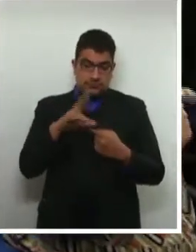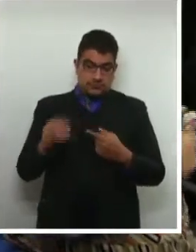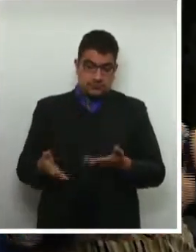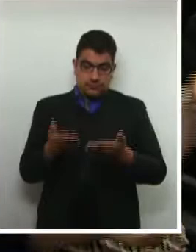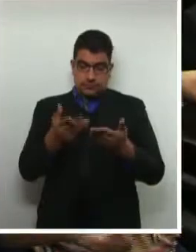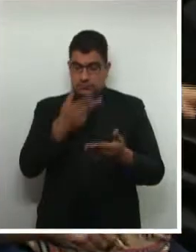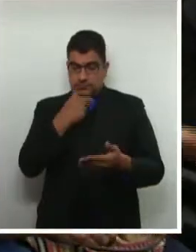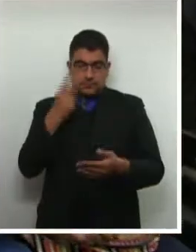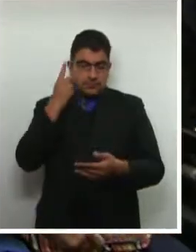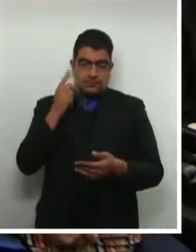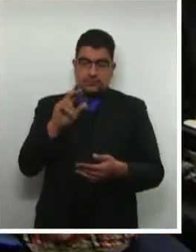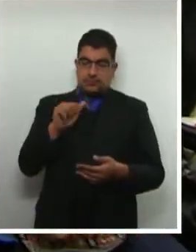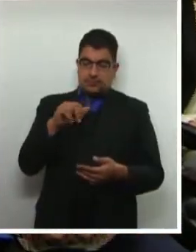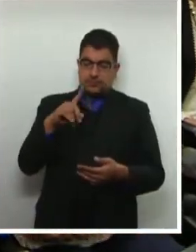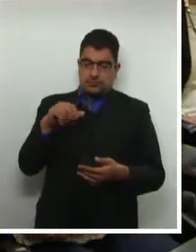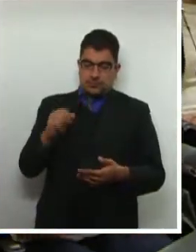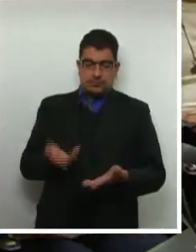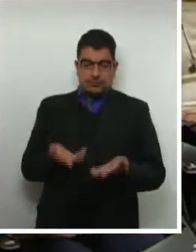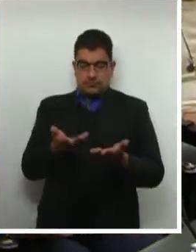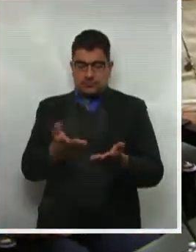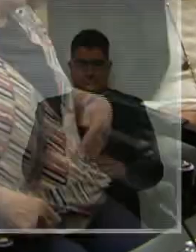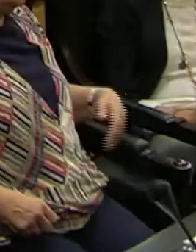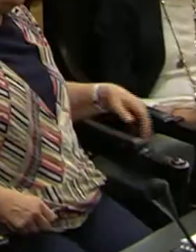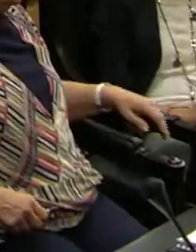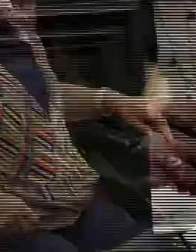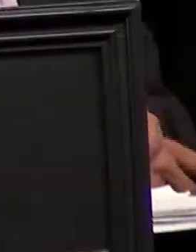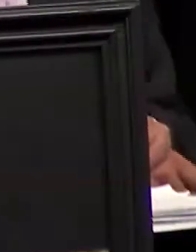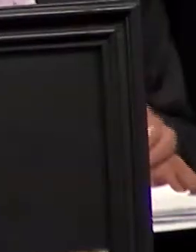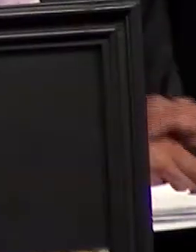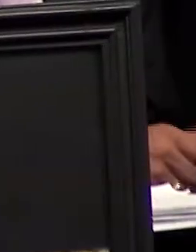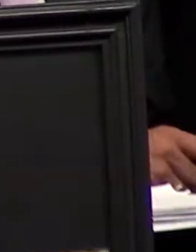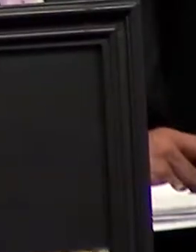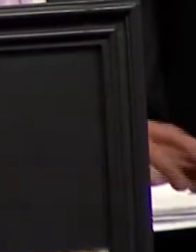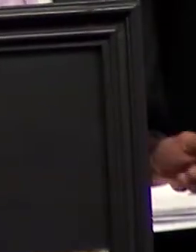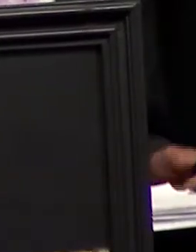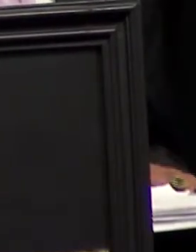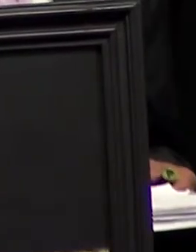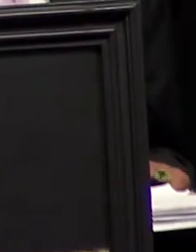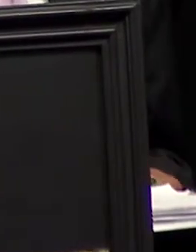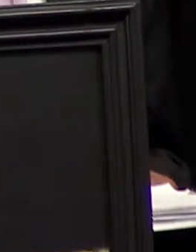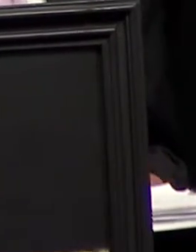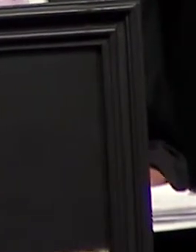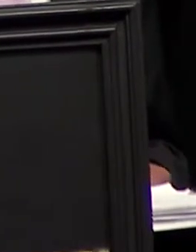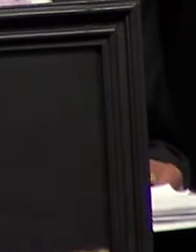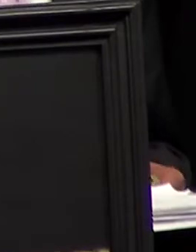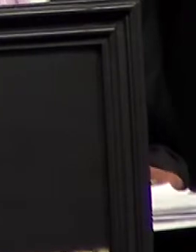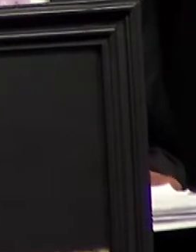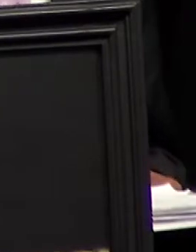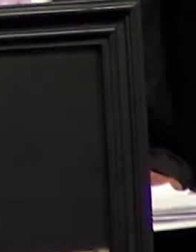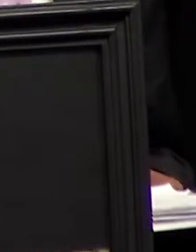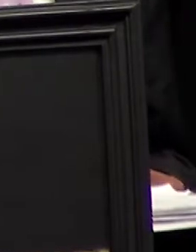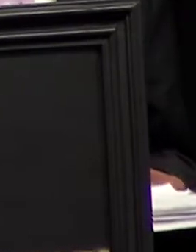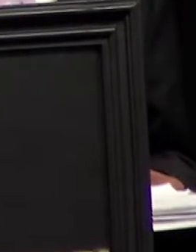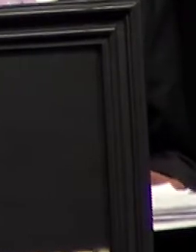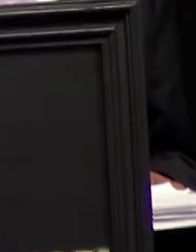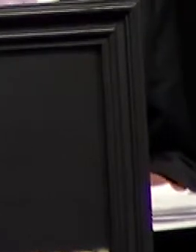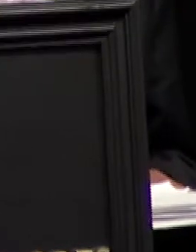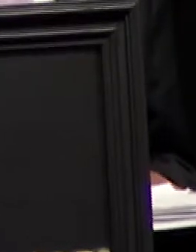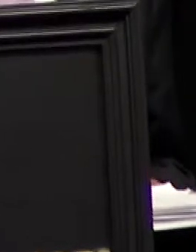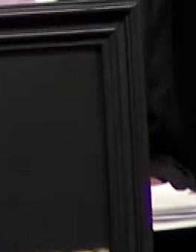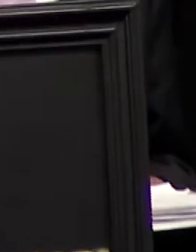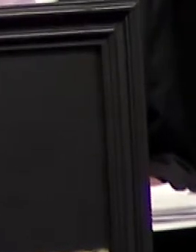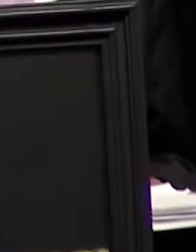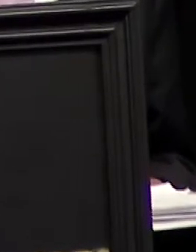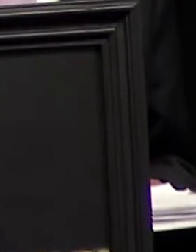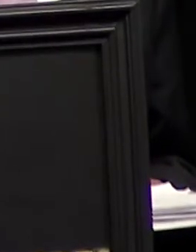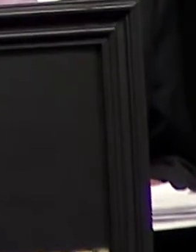por el diputado Cárdenas. Por instrucciones de la Presidencia en votación económica, se consulta a la Asamblea